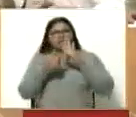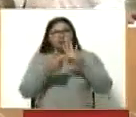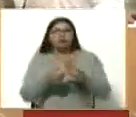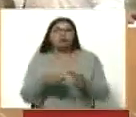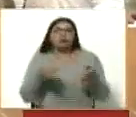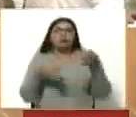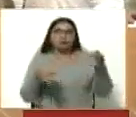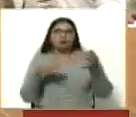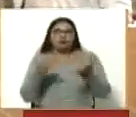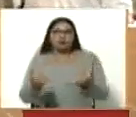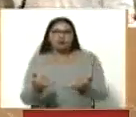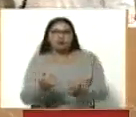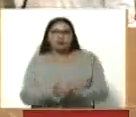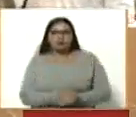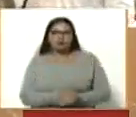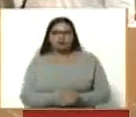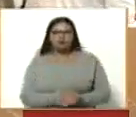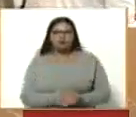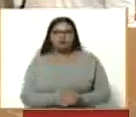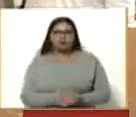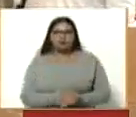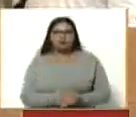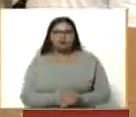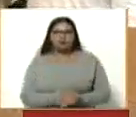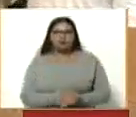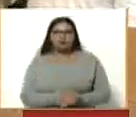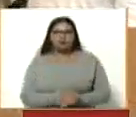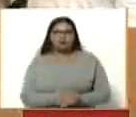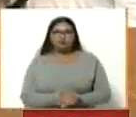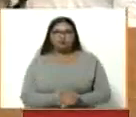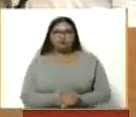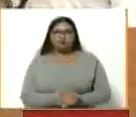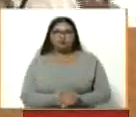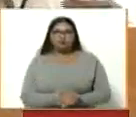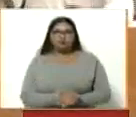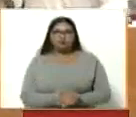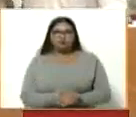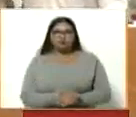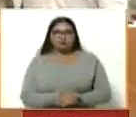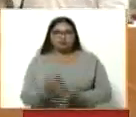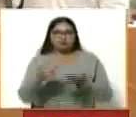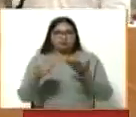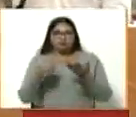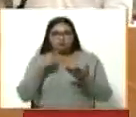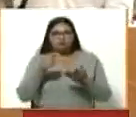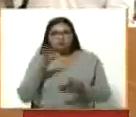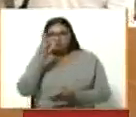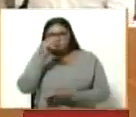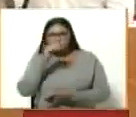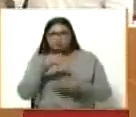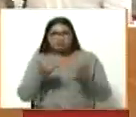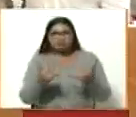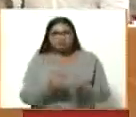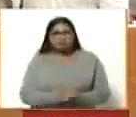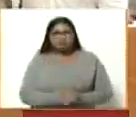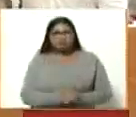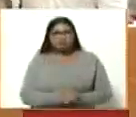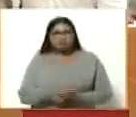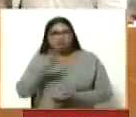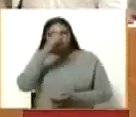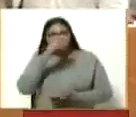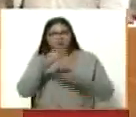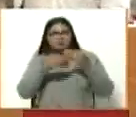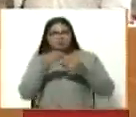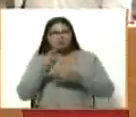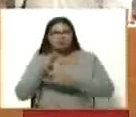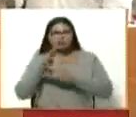papeles, fueron unas cosas tan, no se puede decir, es una burla. Realmente fueron unas burlas, eran